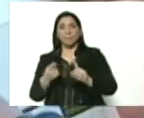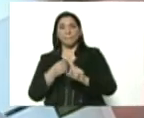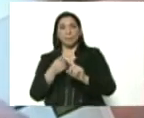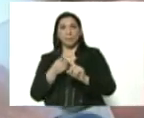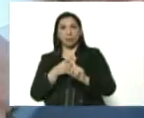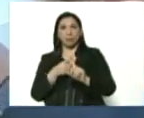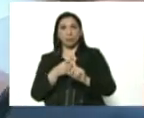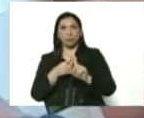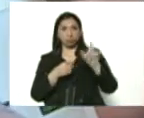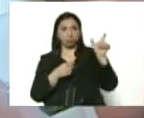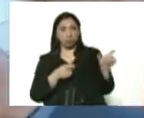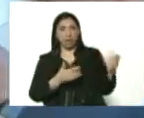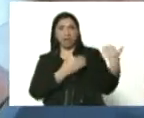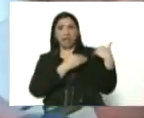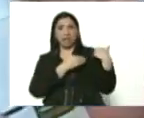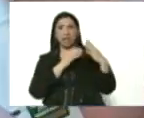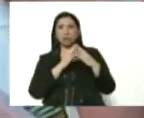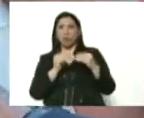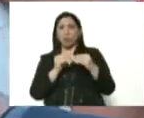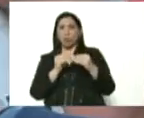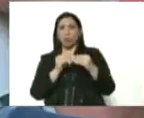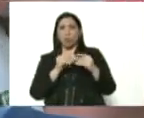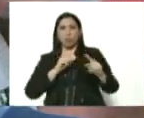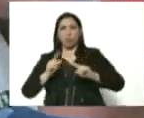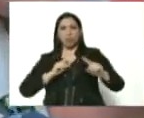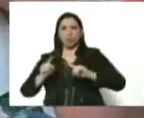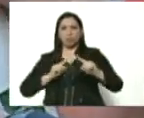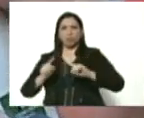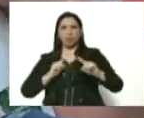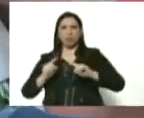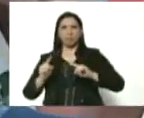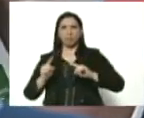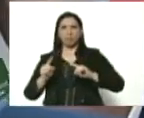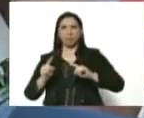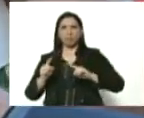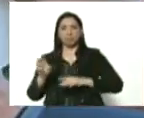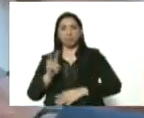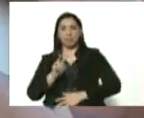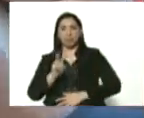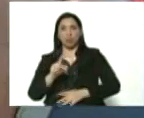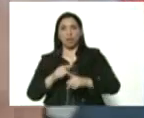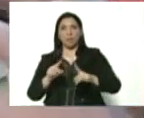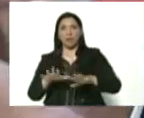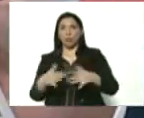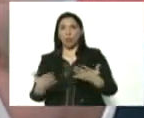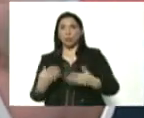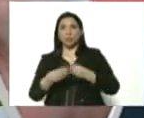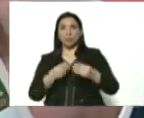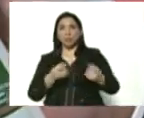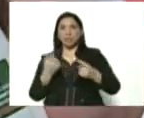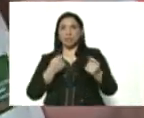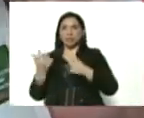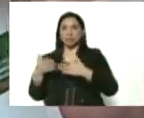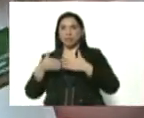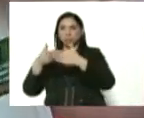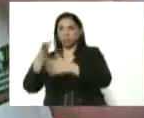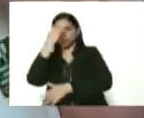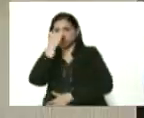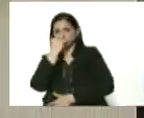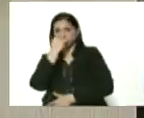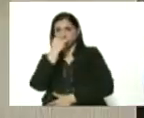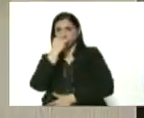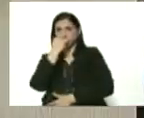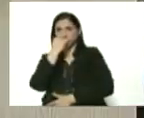es que él se iba a encargar de toda la parte logística en Venezuela para cuando se diera el desembarco de los terroristas, de los